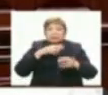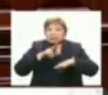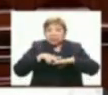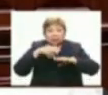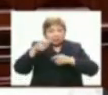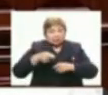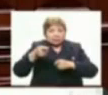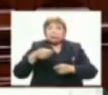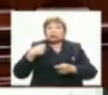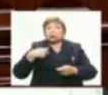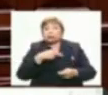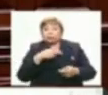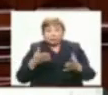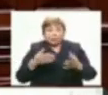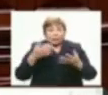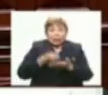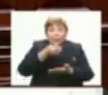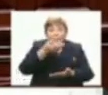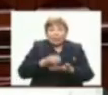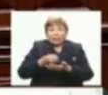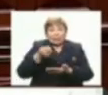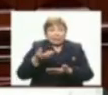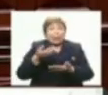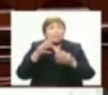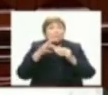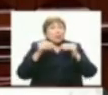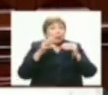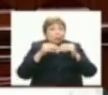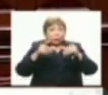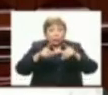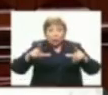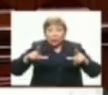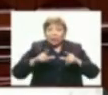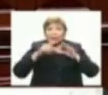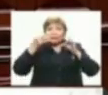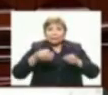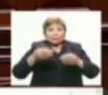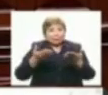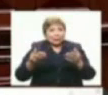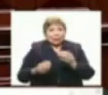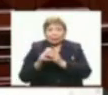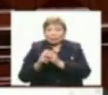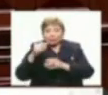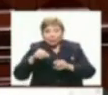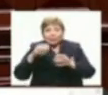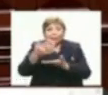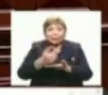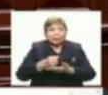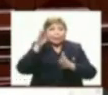ello, impulsaremos los programas de compras estatales con productos locales nutritivos y de calidad para